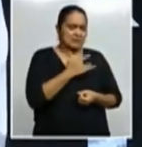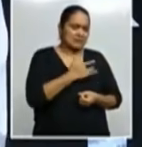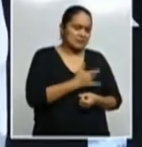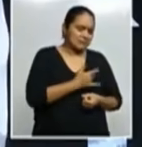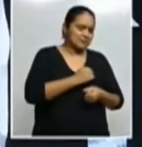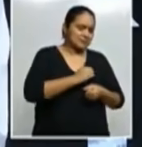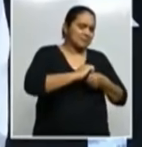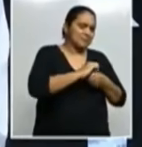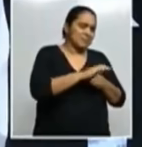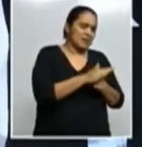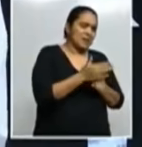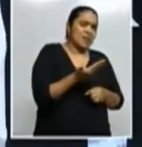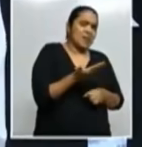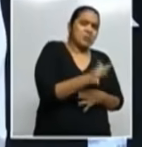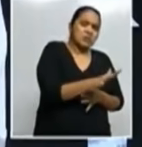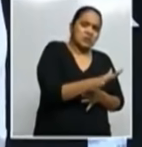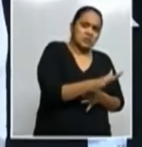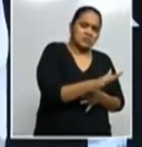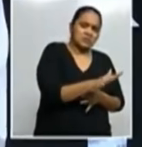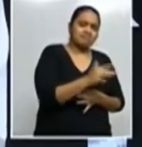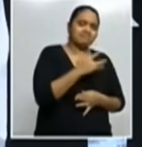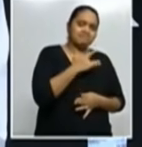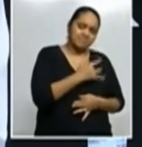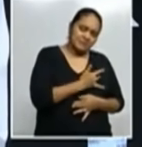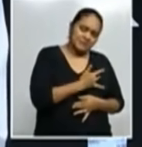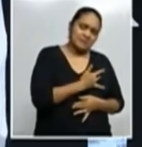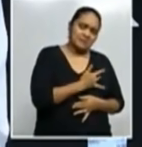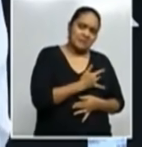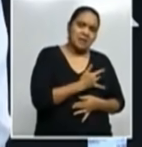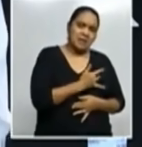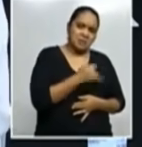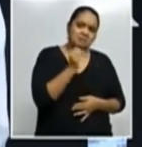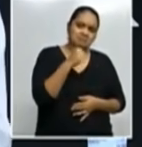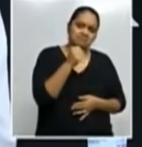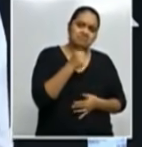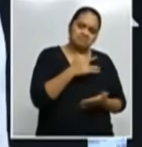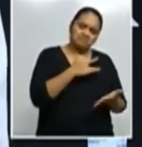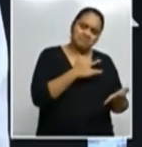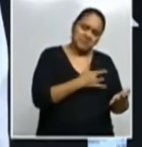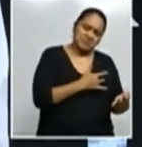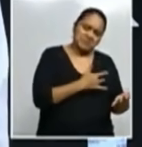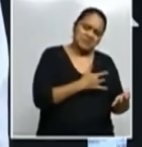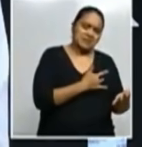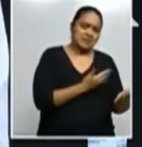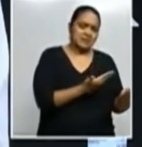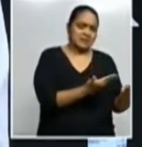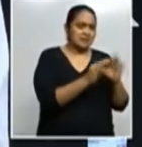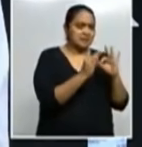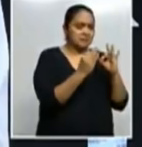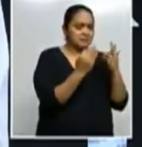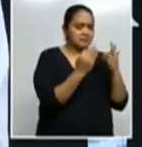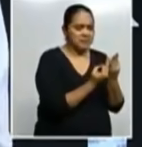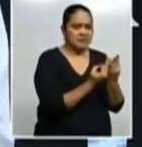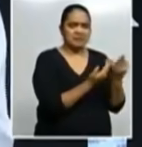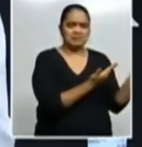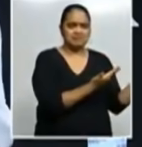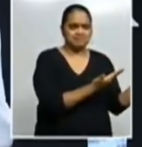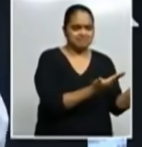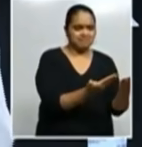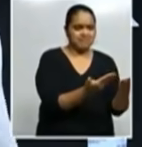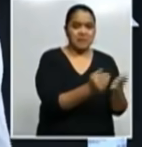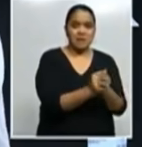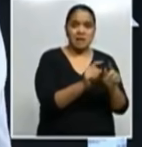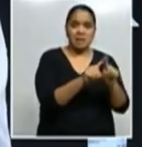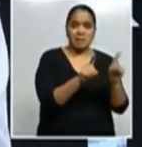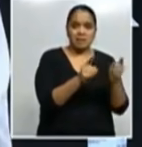muertos. Es una triste realidad. Y es doloroso la parte económica también. Pero toda crisis